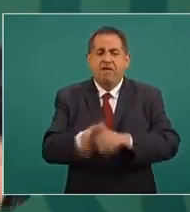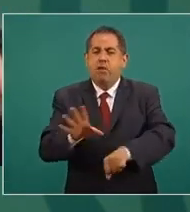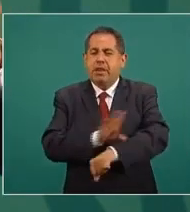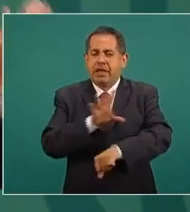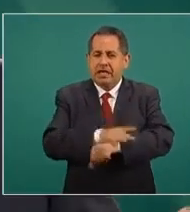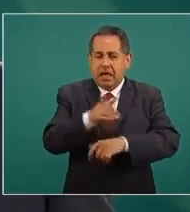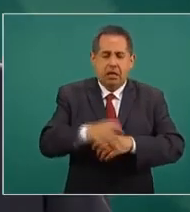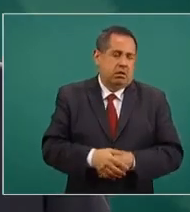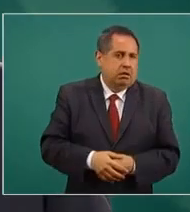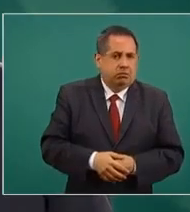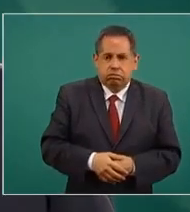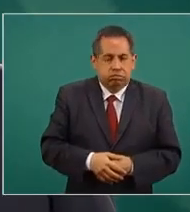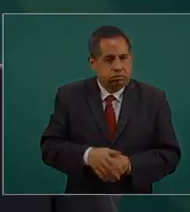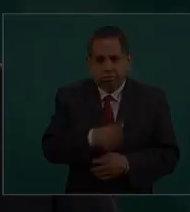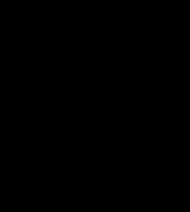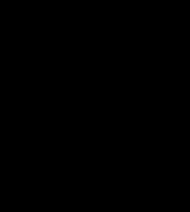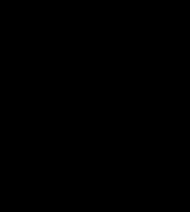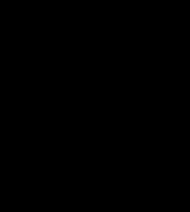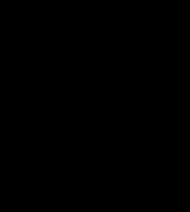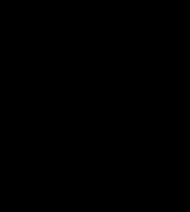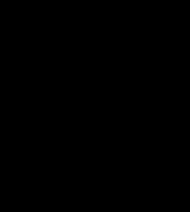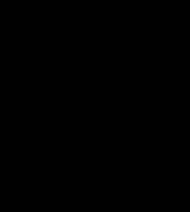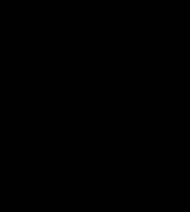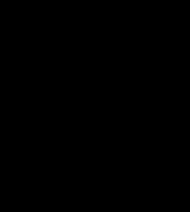es increíble. Como